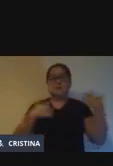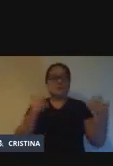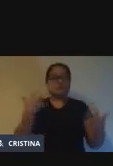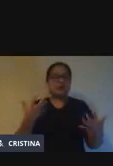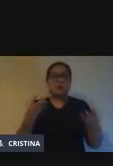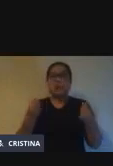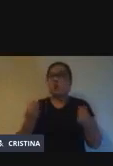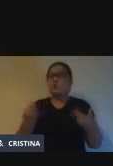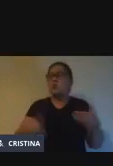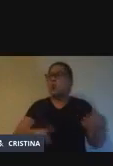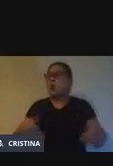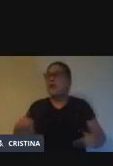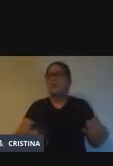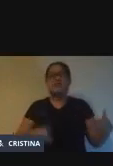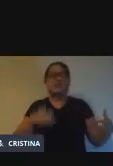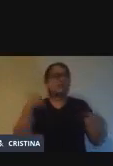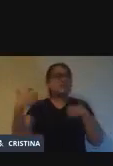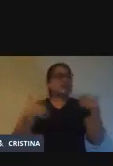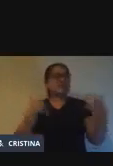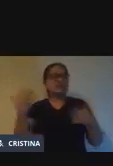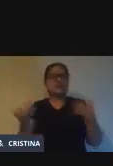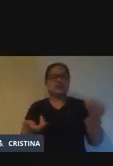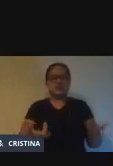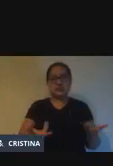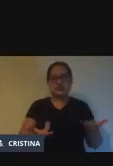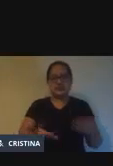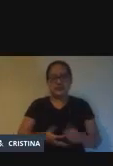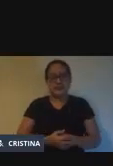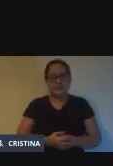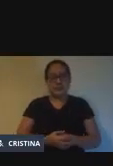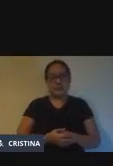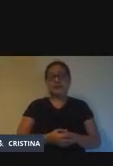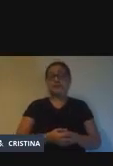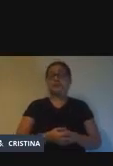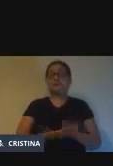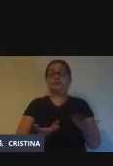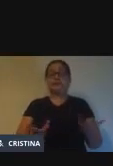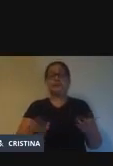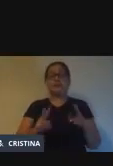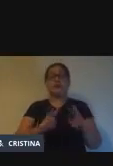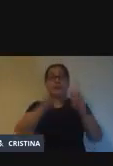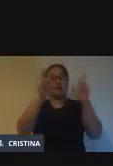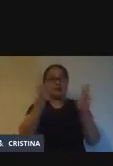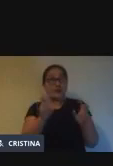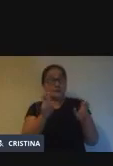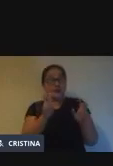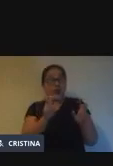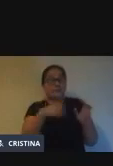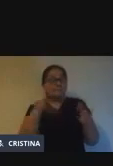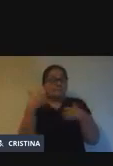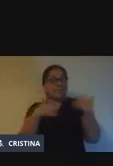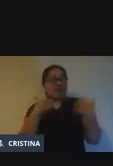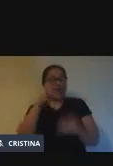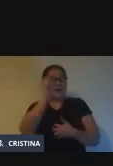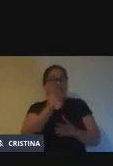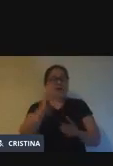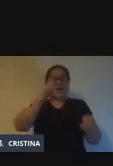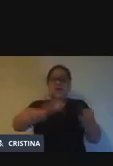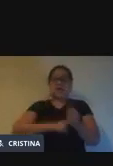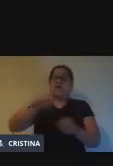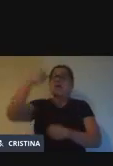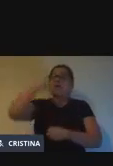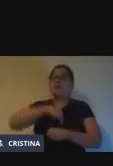muy irritable. Entonces, la irritabilidad tiene que ver cómo estás manejando